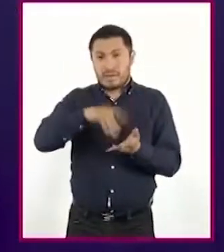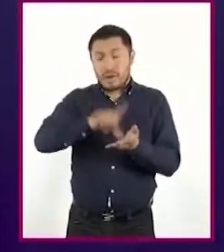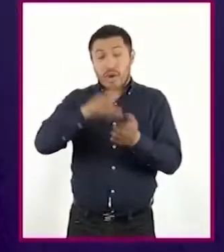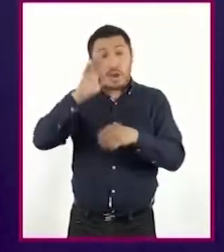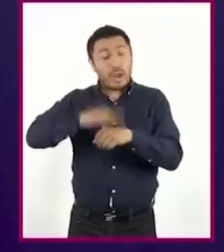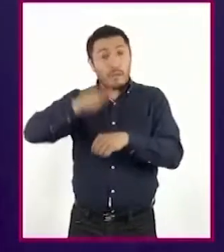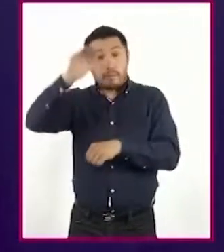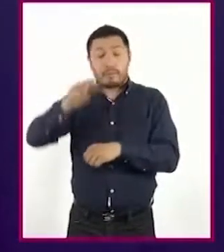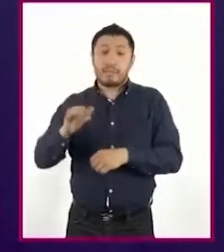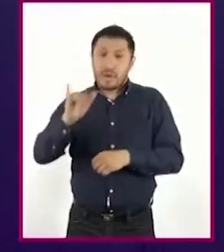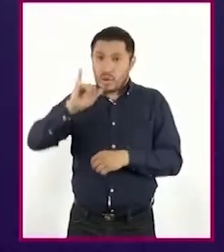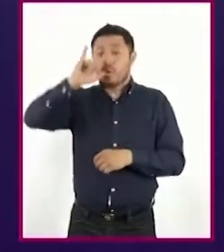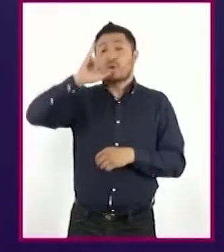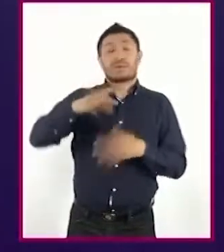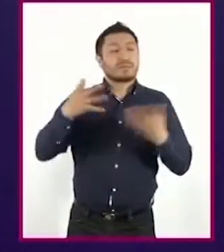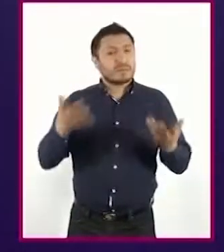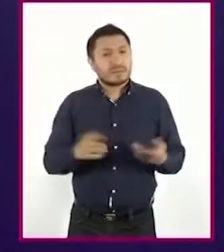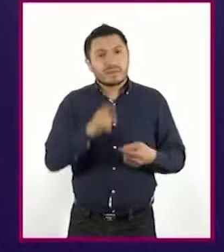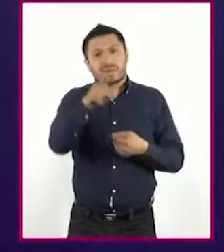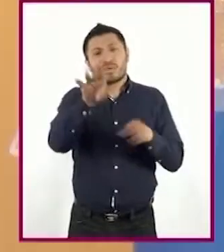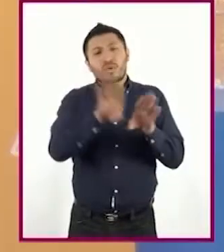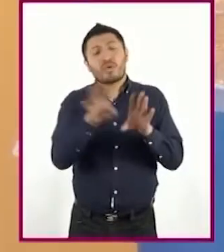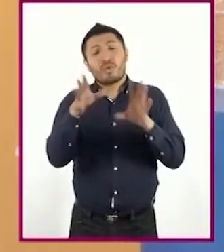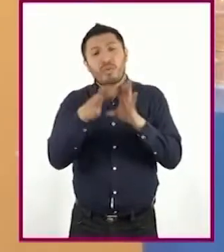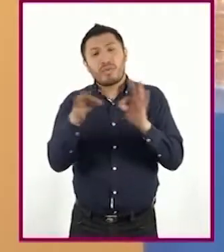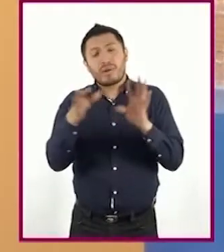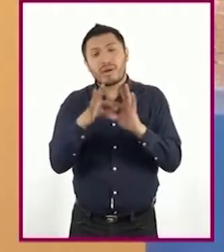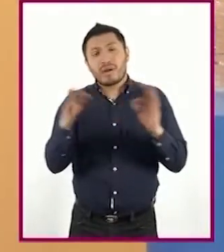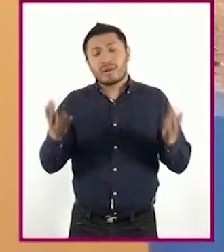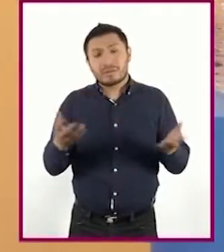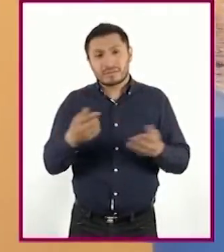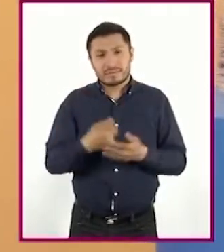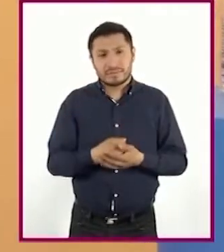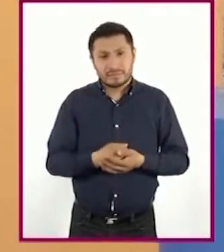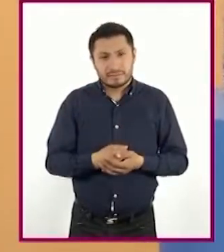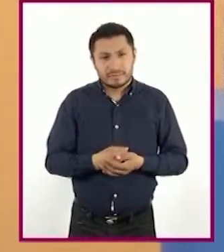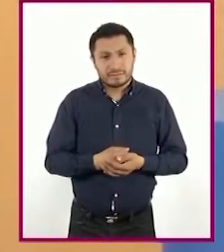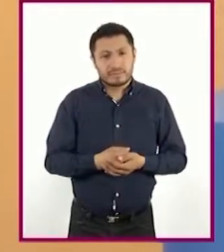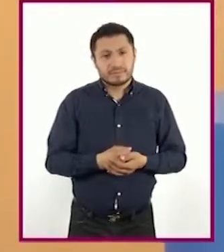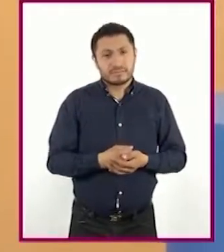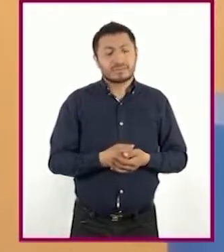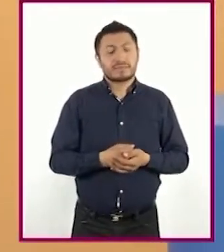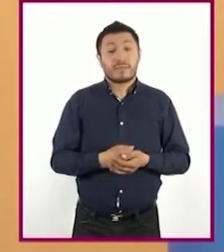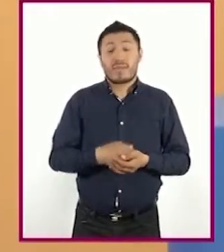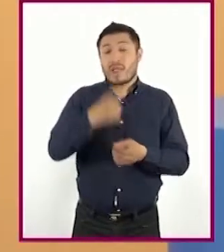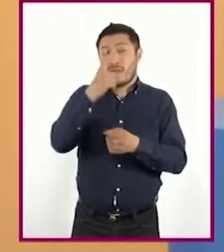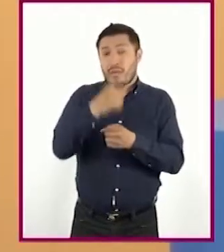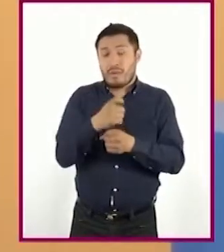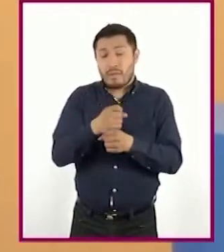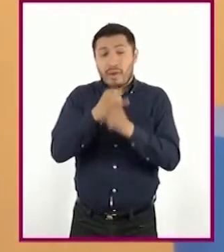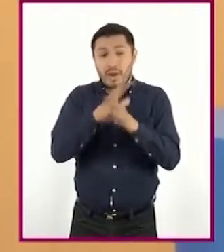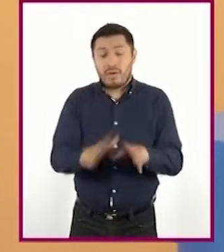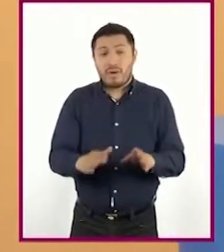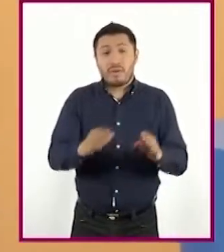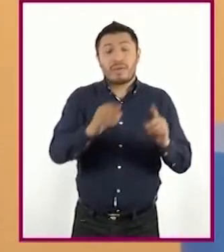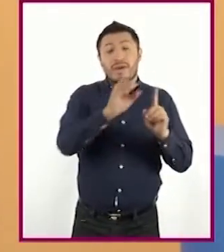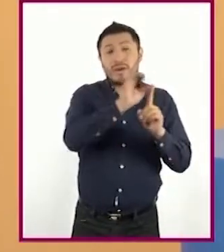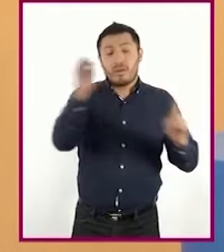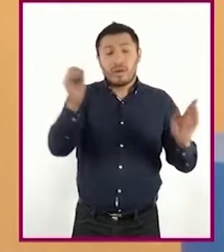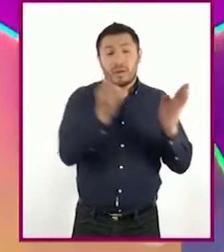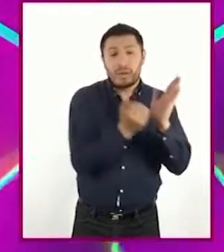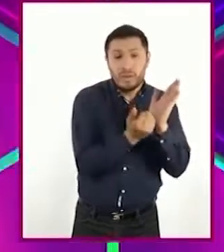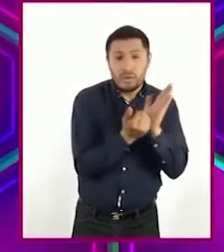más? ¿Cómo vas a proceder, Leslie? Primero se tienen que ordenar los datos de menor a